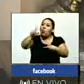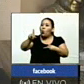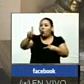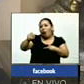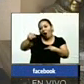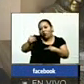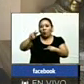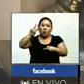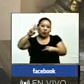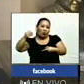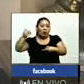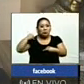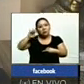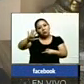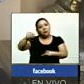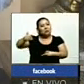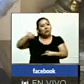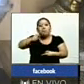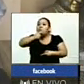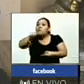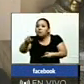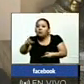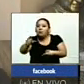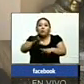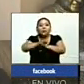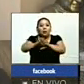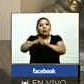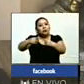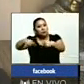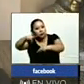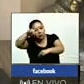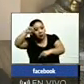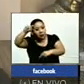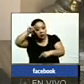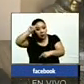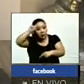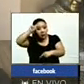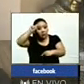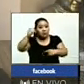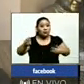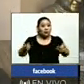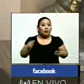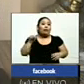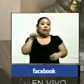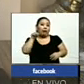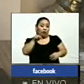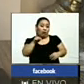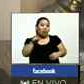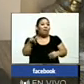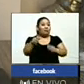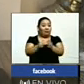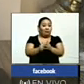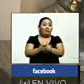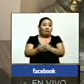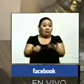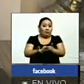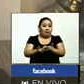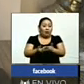un año, hace dos años, hace cinco años, y que han seguido laborando. Ellos fueron